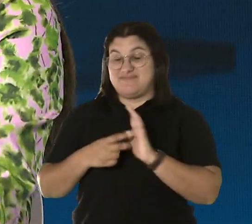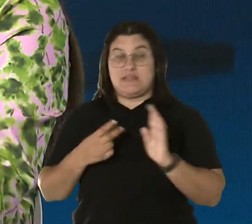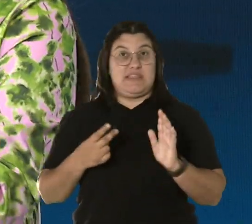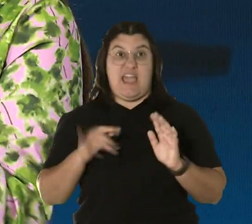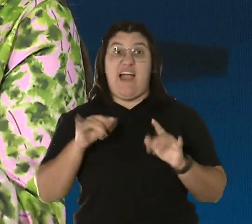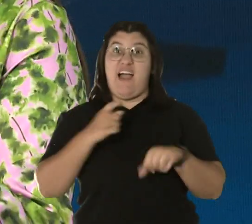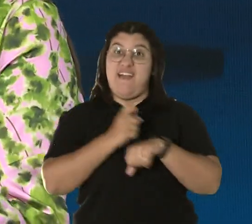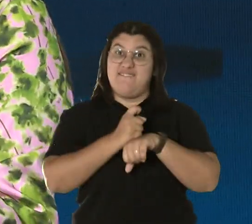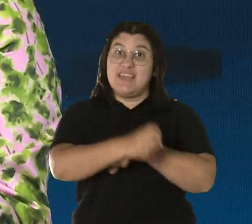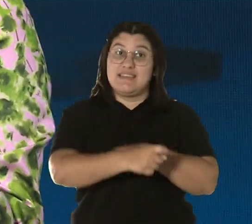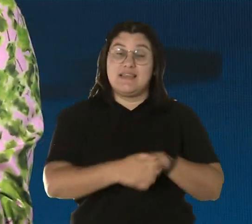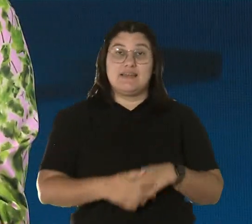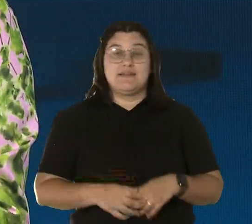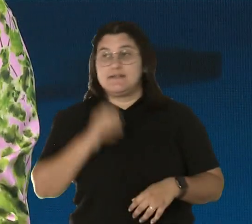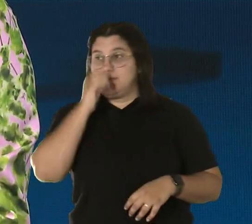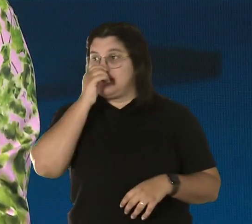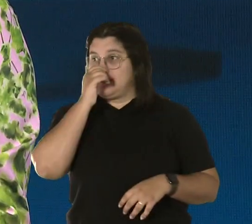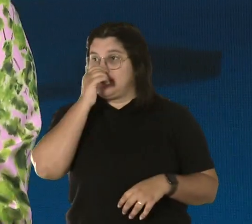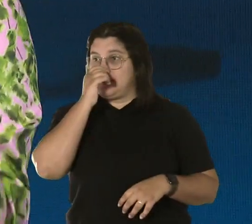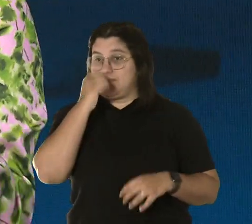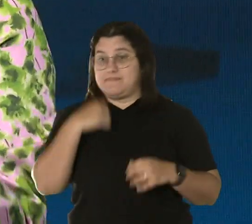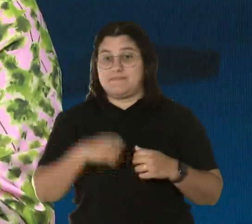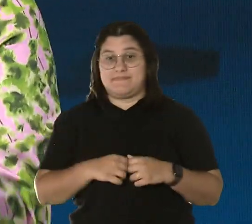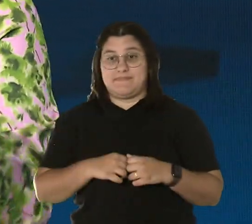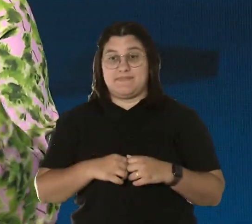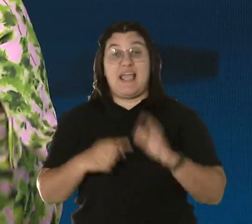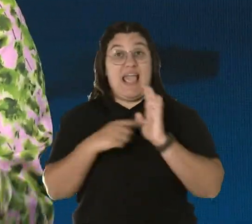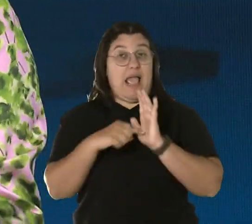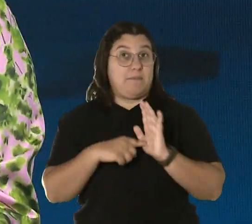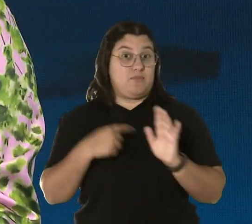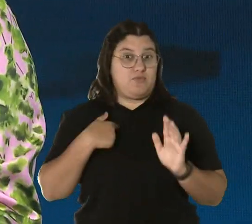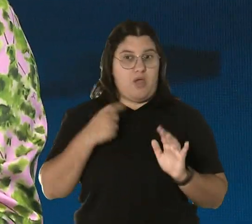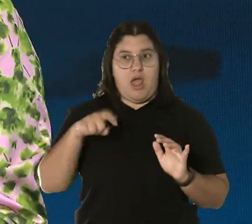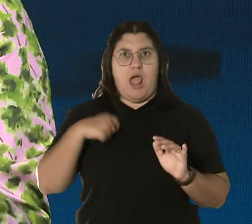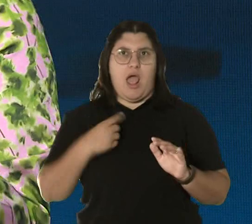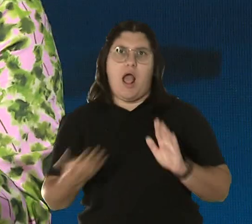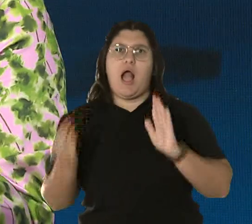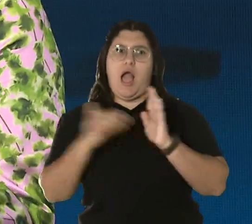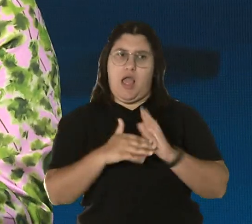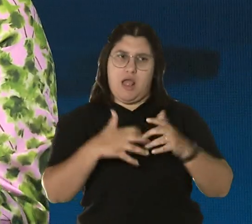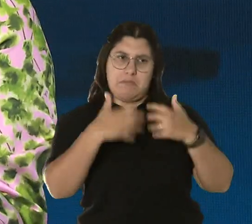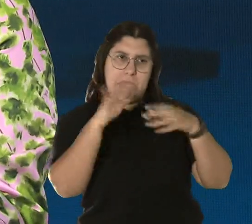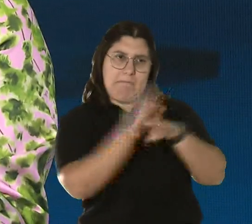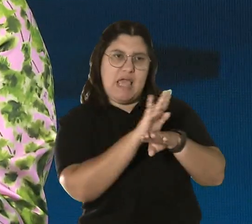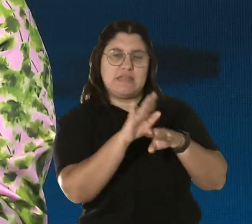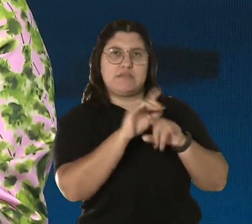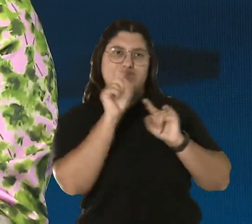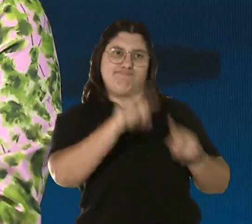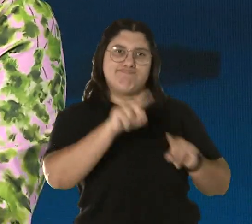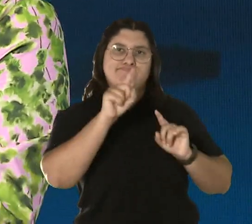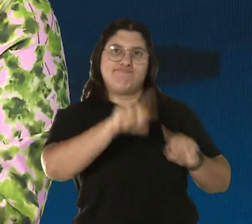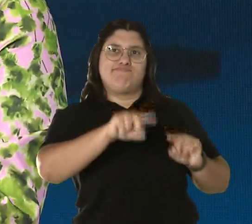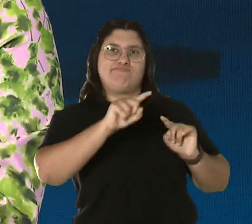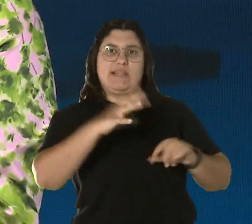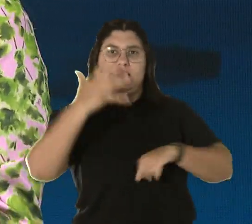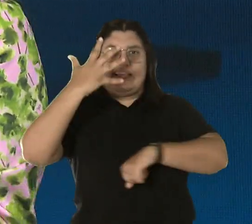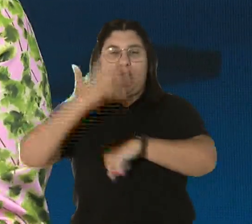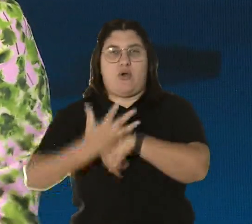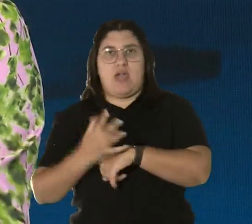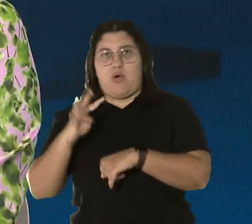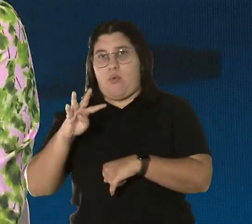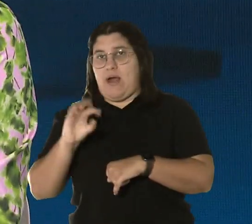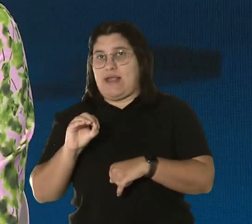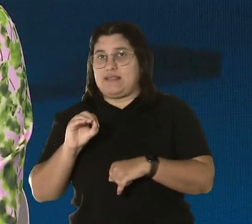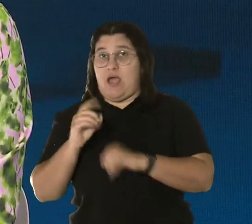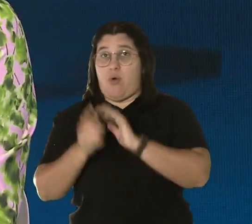tengo que volver entonces a una empresa físicamente todos los días, 5 días a la semana por 40 horas, pues me tienes